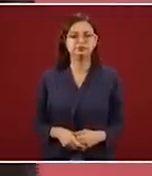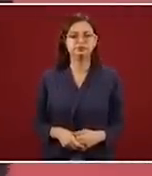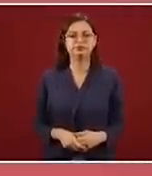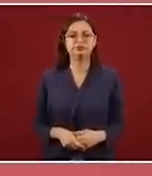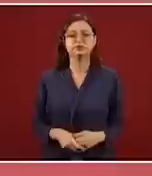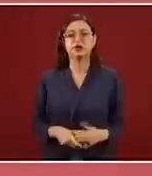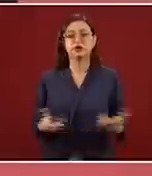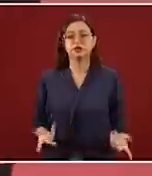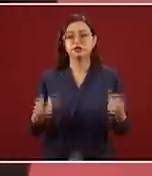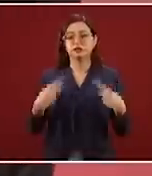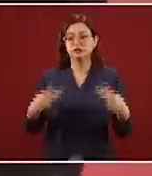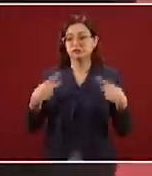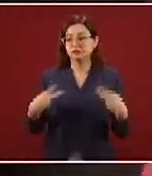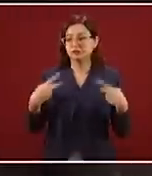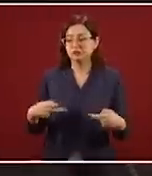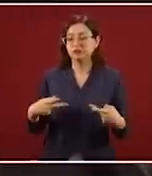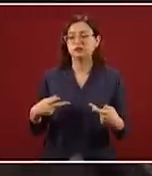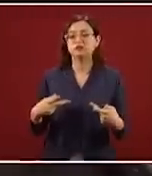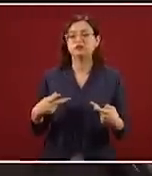los mexicanos que tienen seguridad social